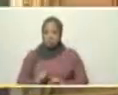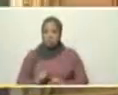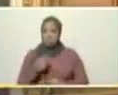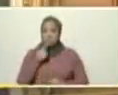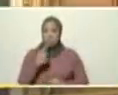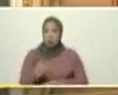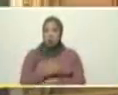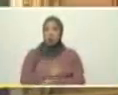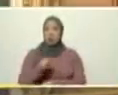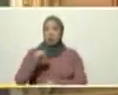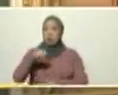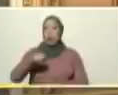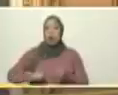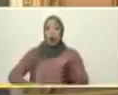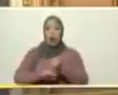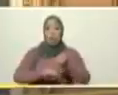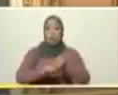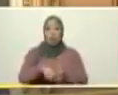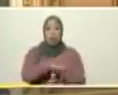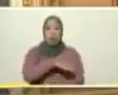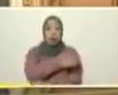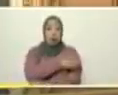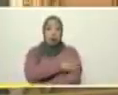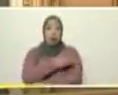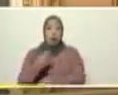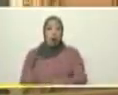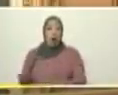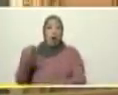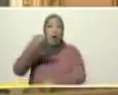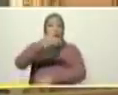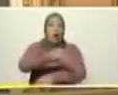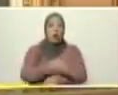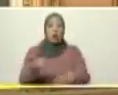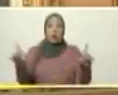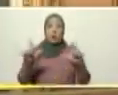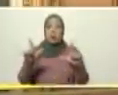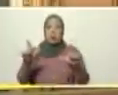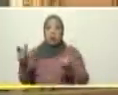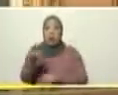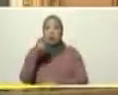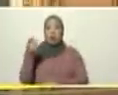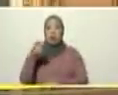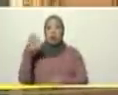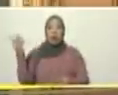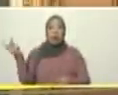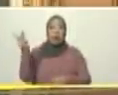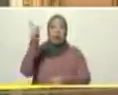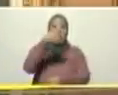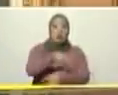Y entonces todos los medios se fueron como mosca allá